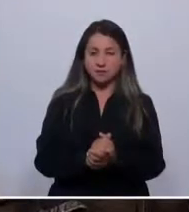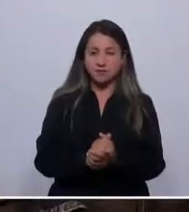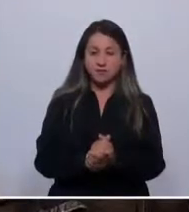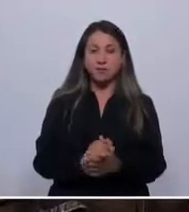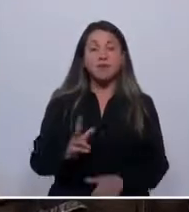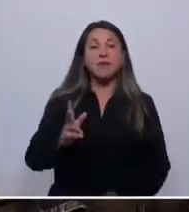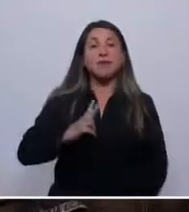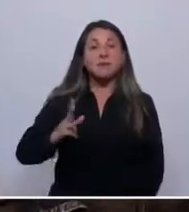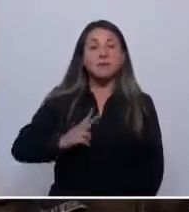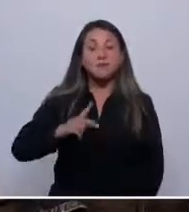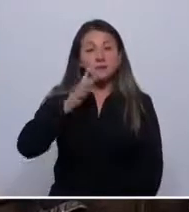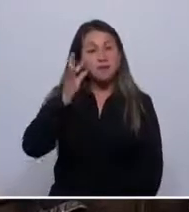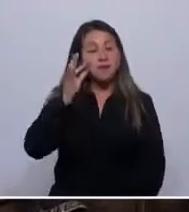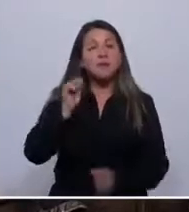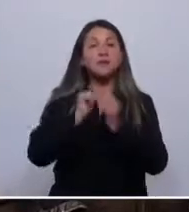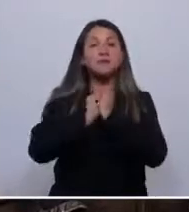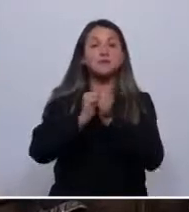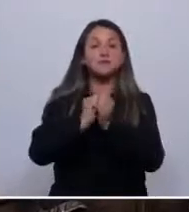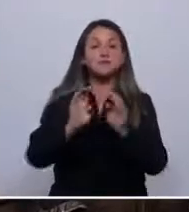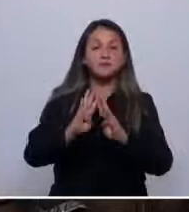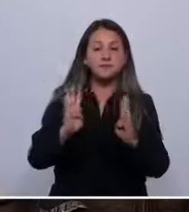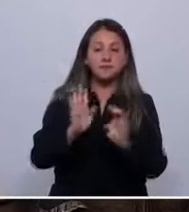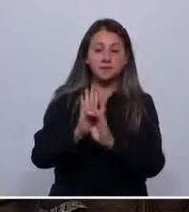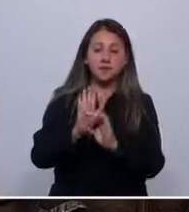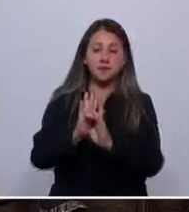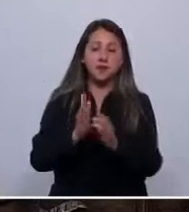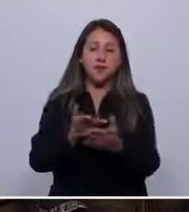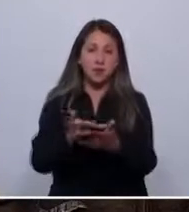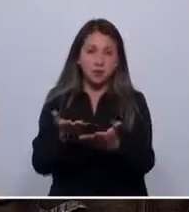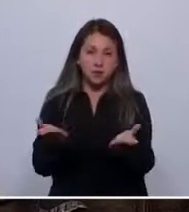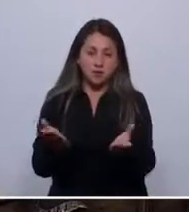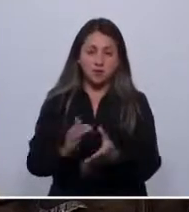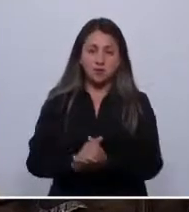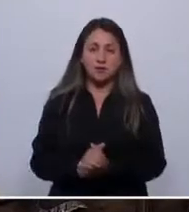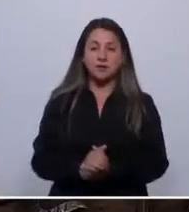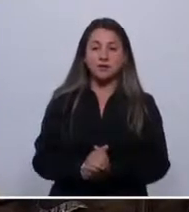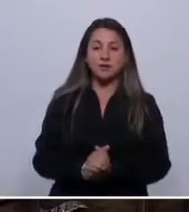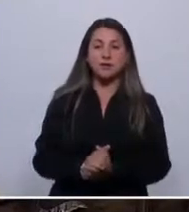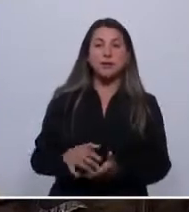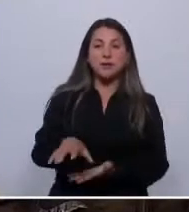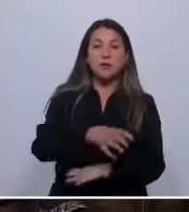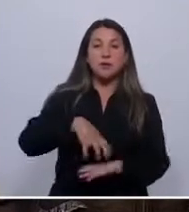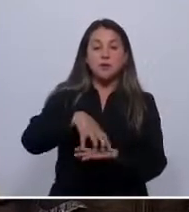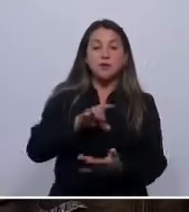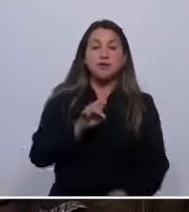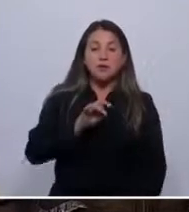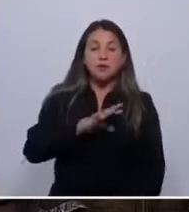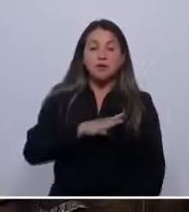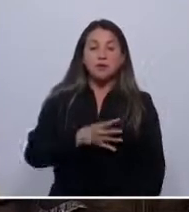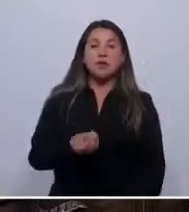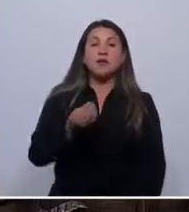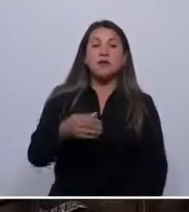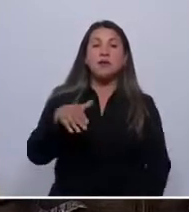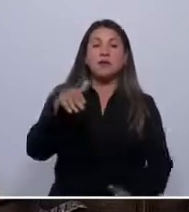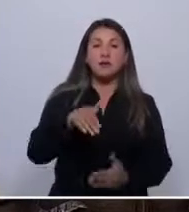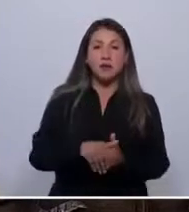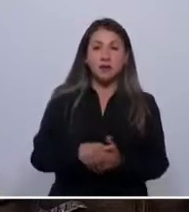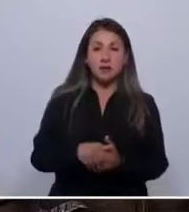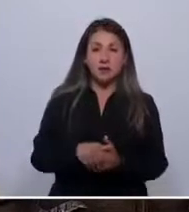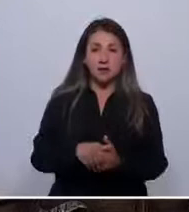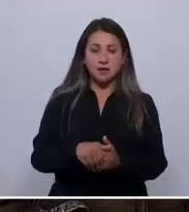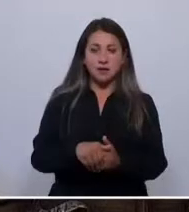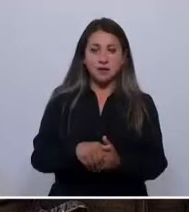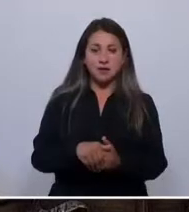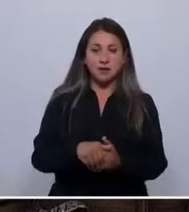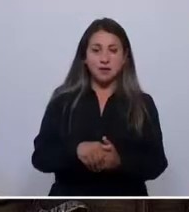Estimados y estimadas compañeras, compañeros y pueblo de Chile, buenas tardes.